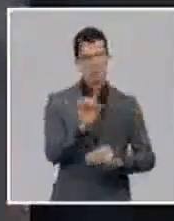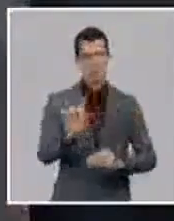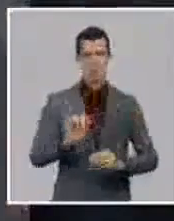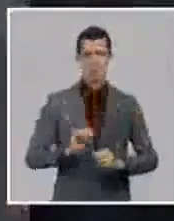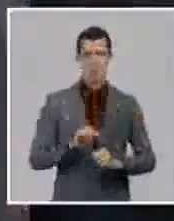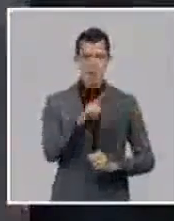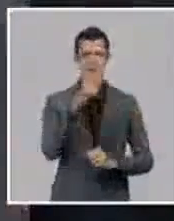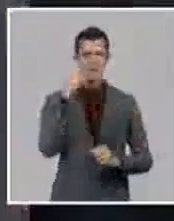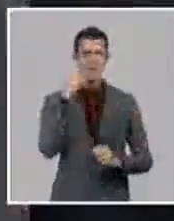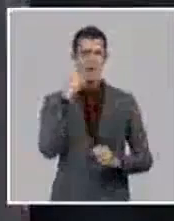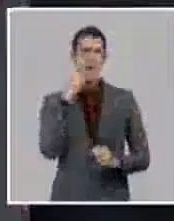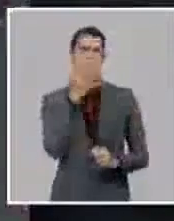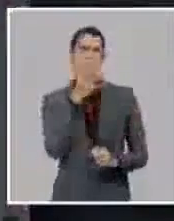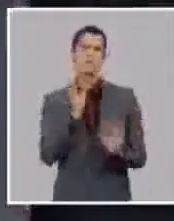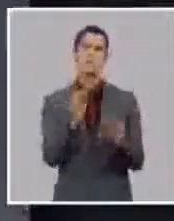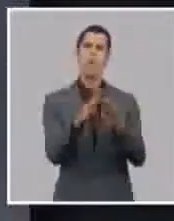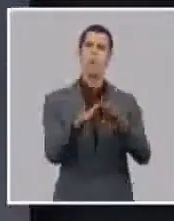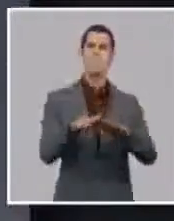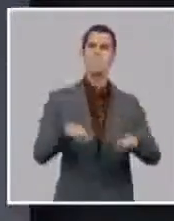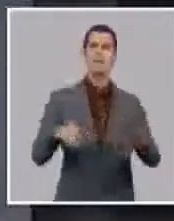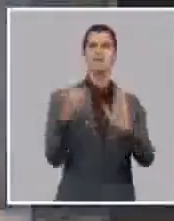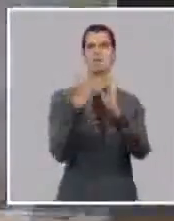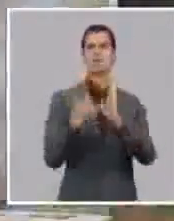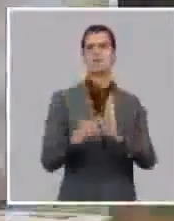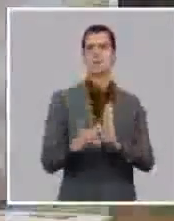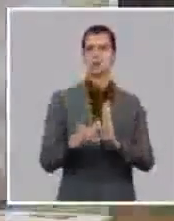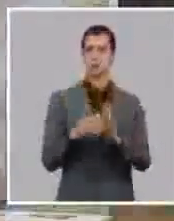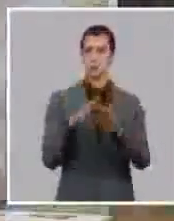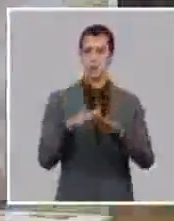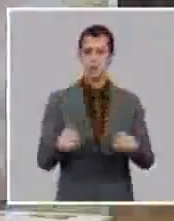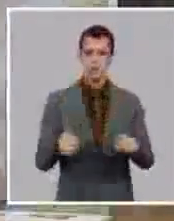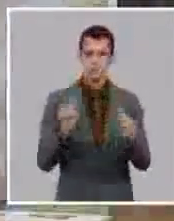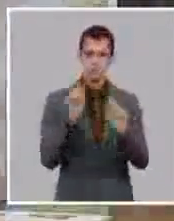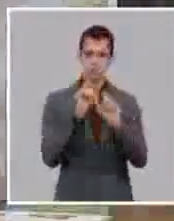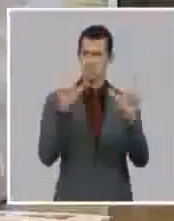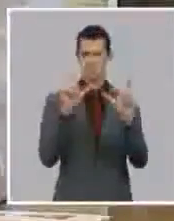supuestamente defendidas como manifestaciones